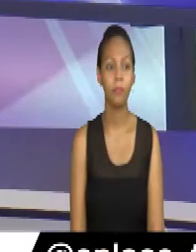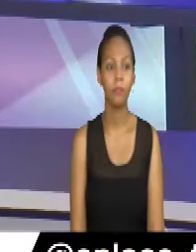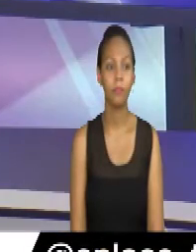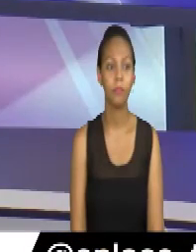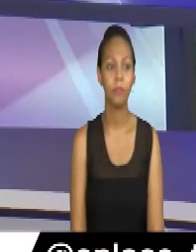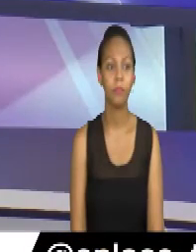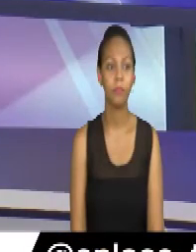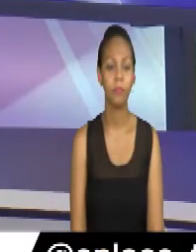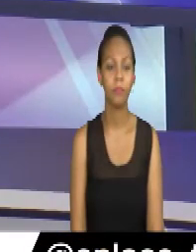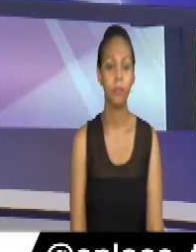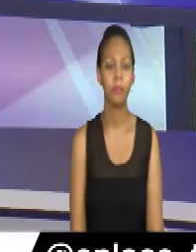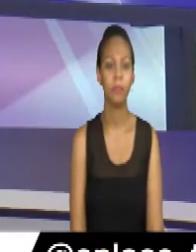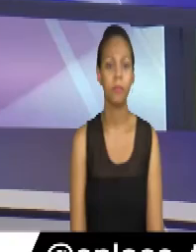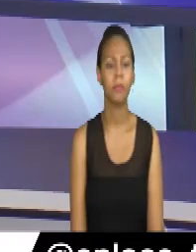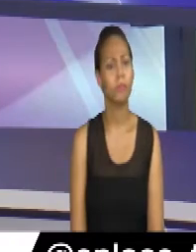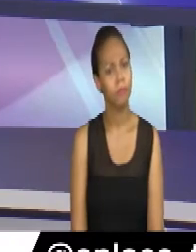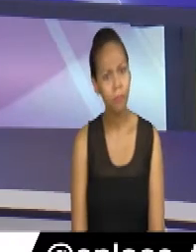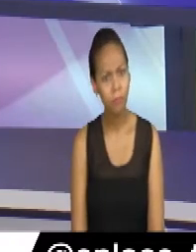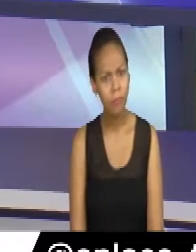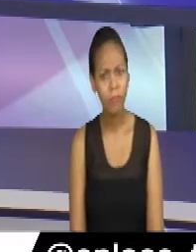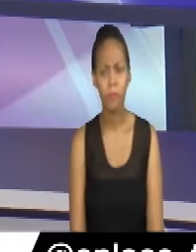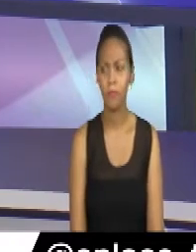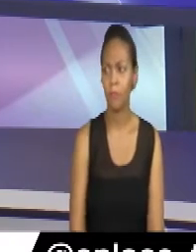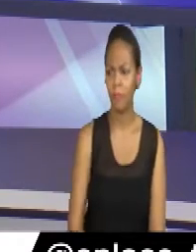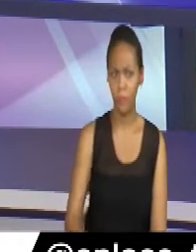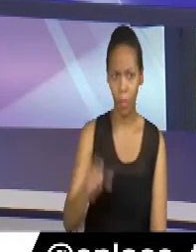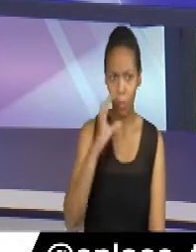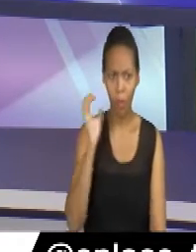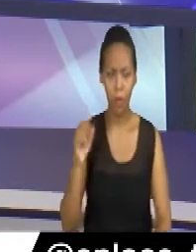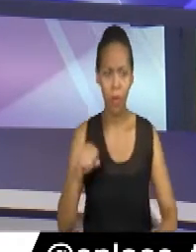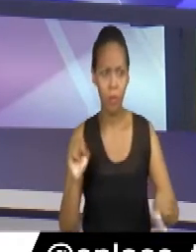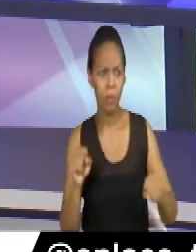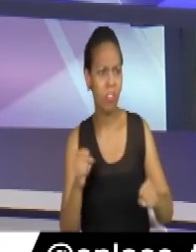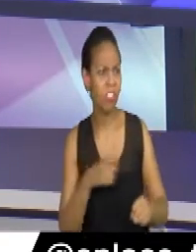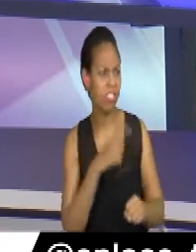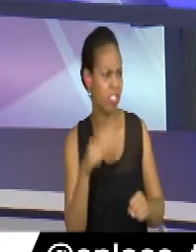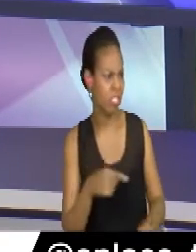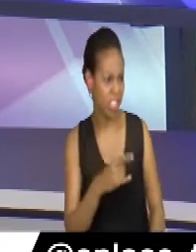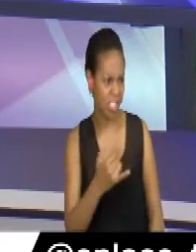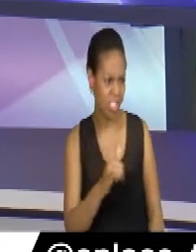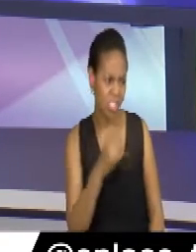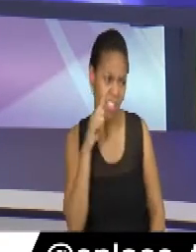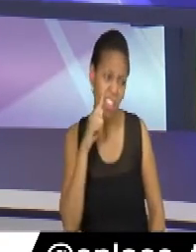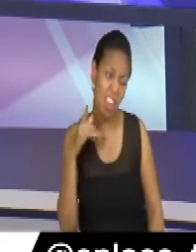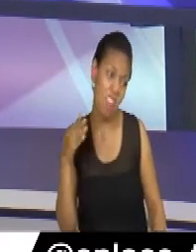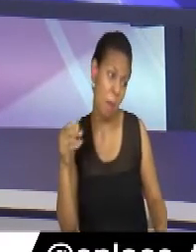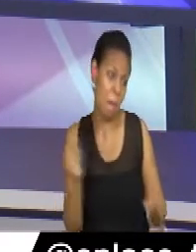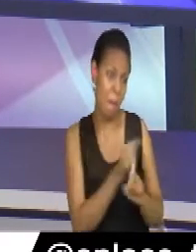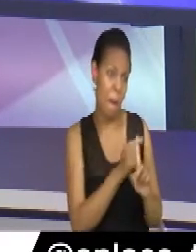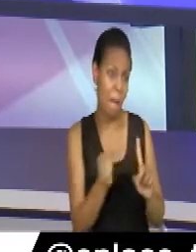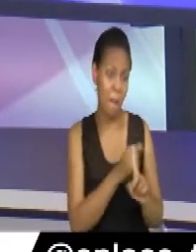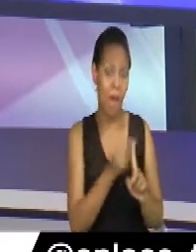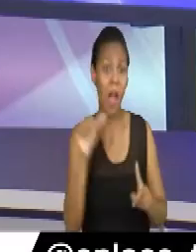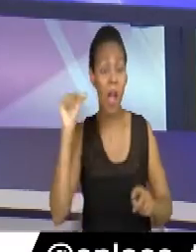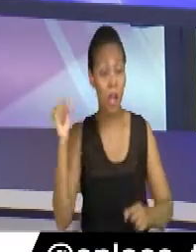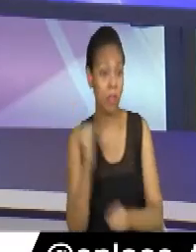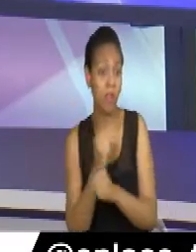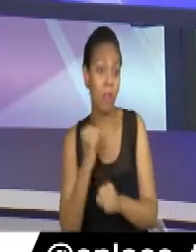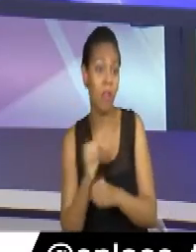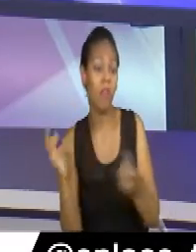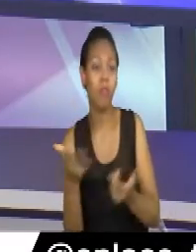Un airado motociclista es señalado de agredir y amenazar a funcionaria de la Inspección de Tránsito y Transporte de Barranca